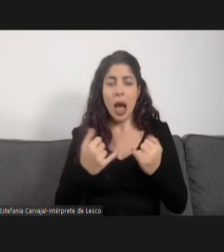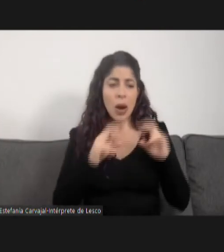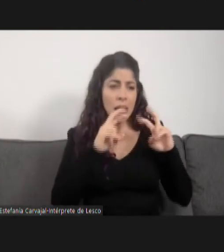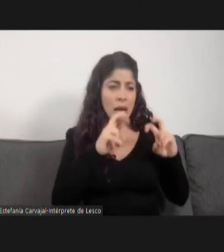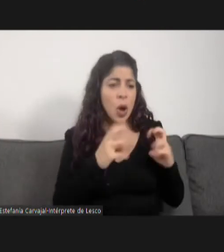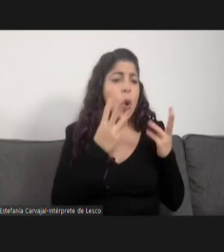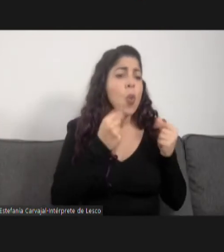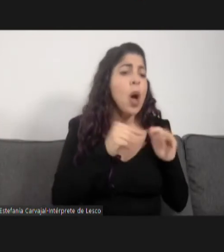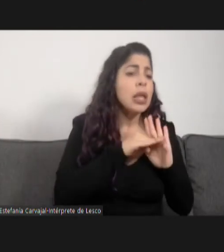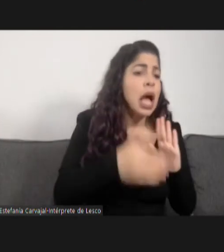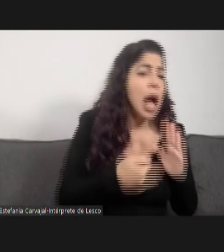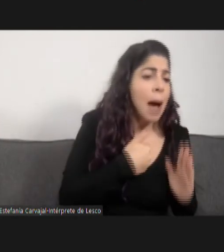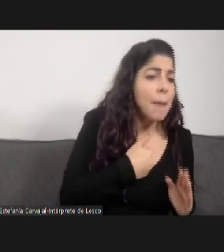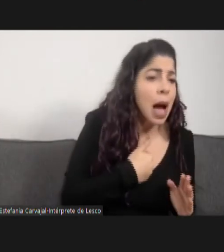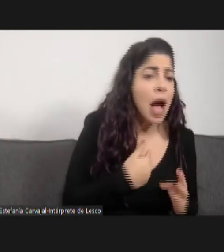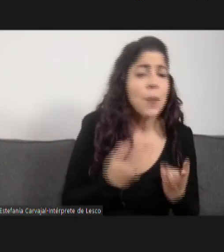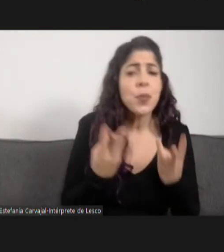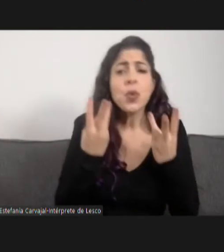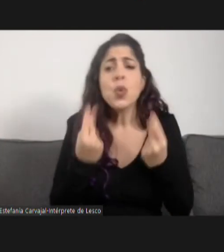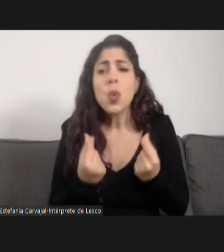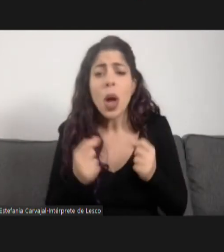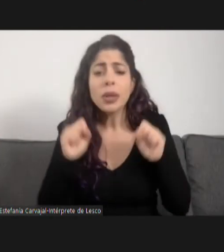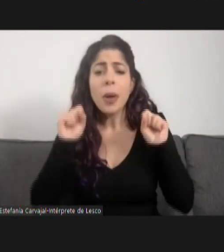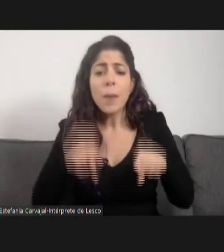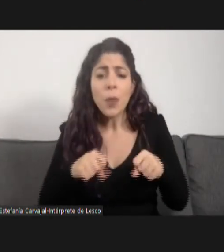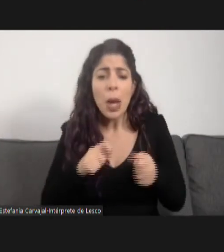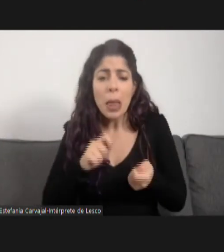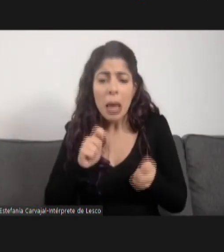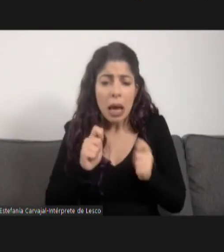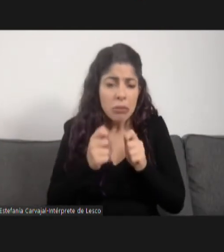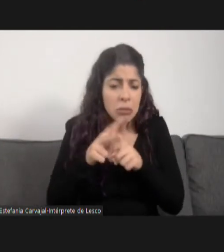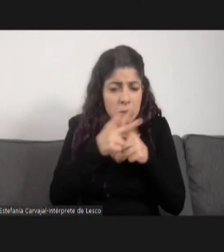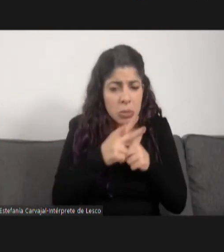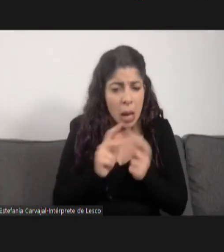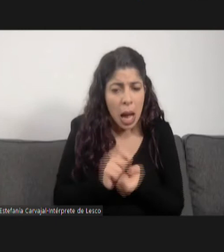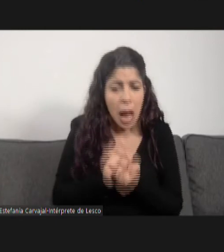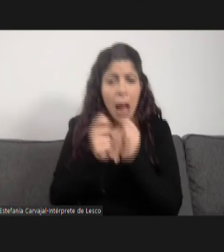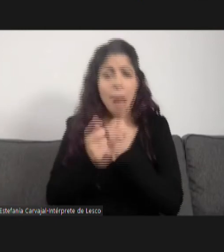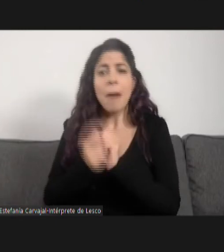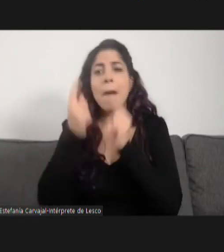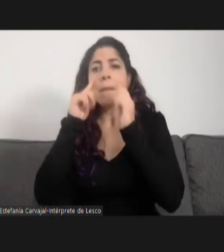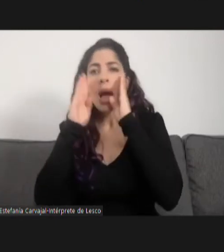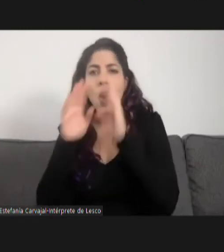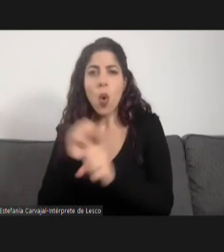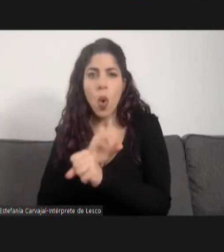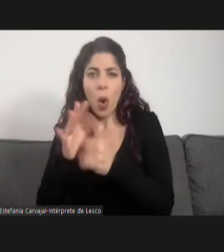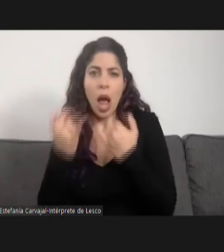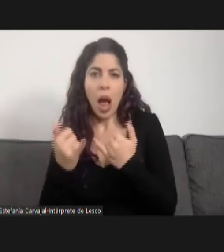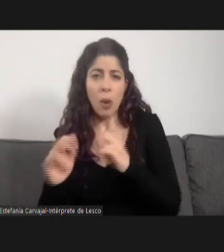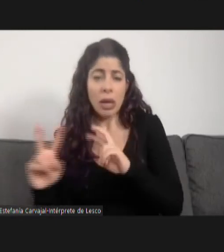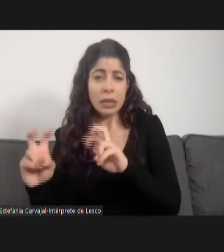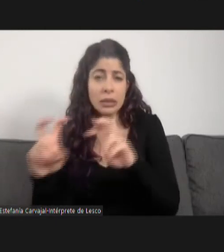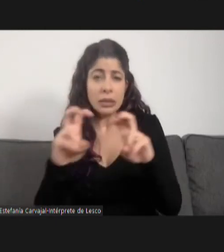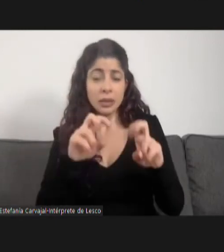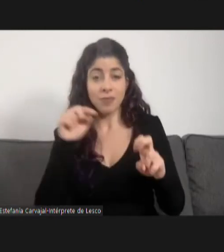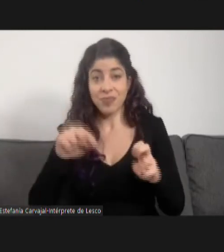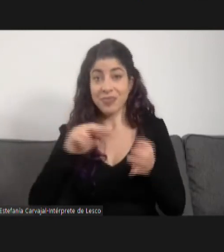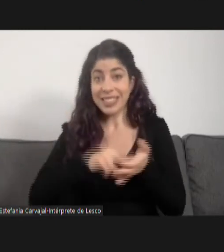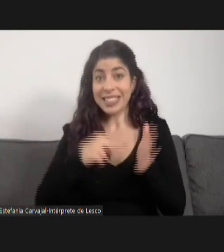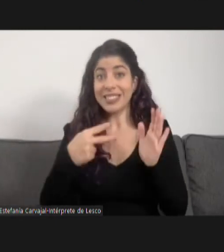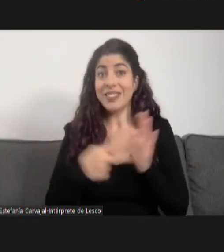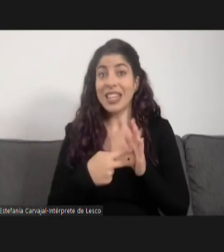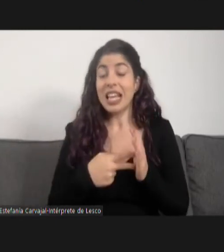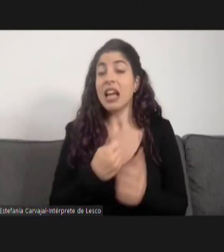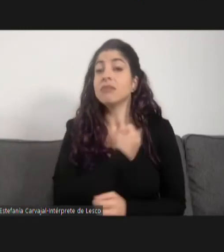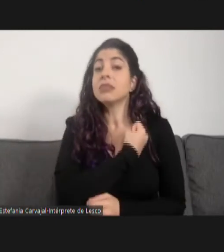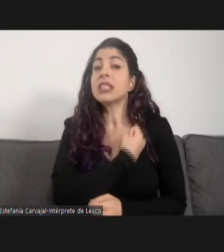camas disponibles y cuántas se pueden reasignar para la atención de COVID, lo cual implica sacrificar